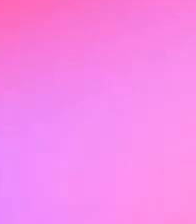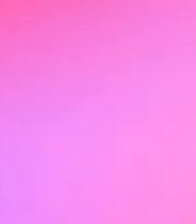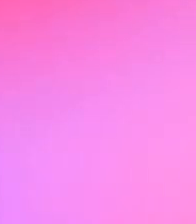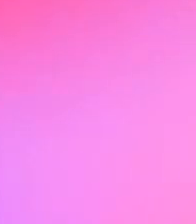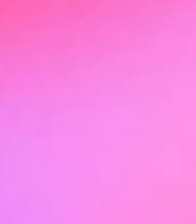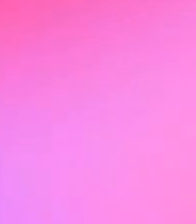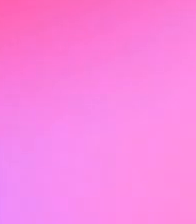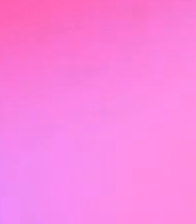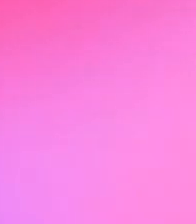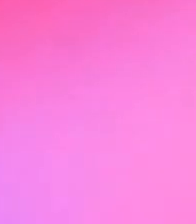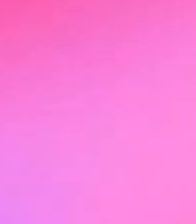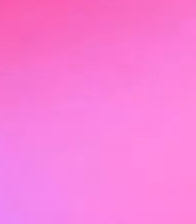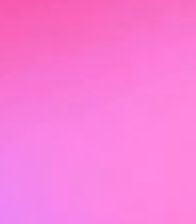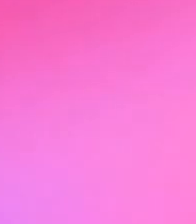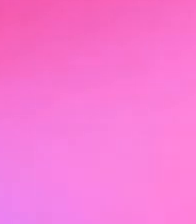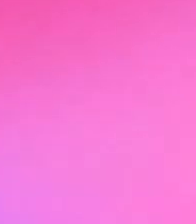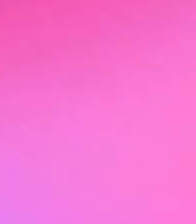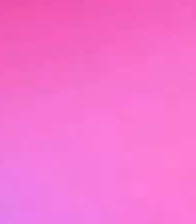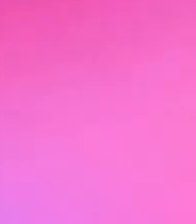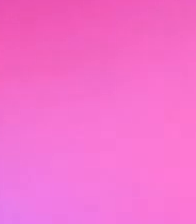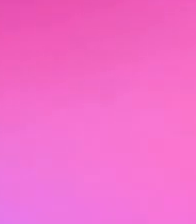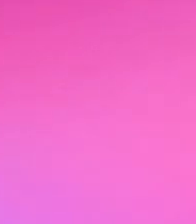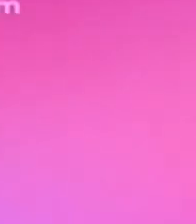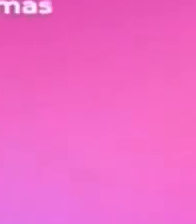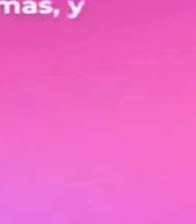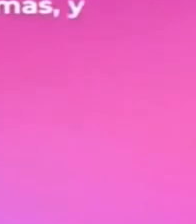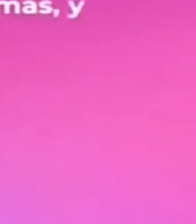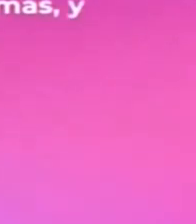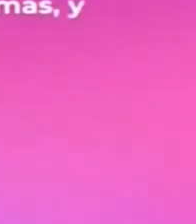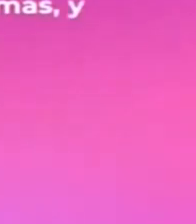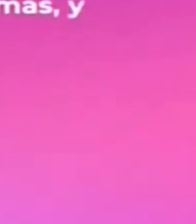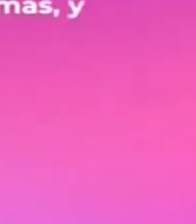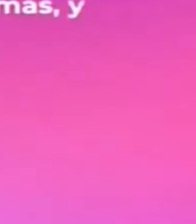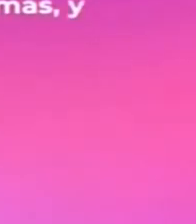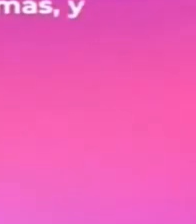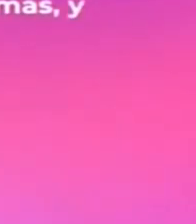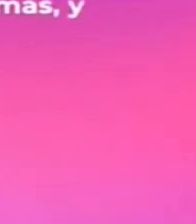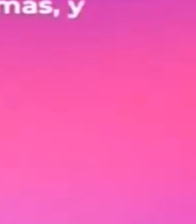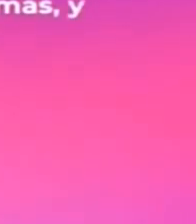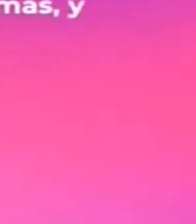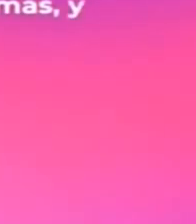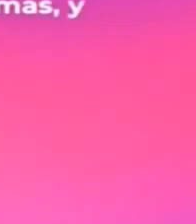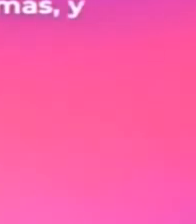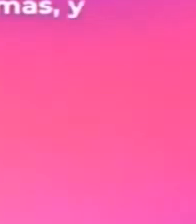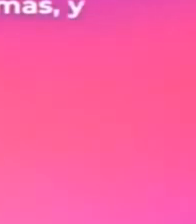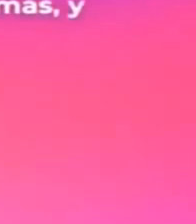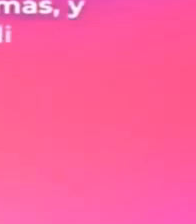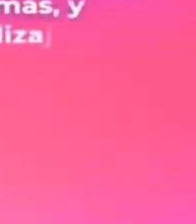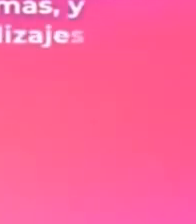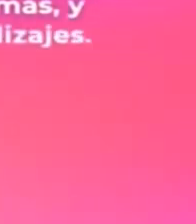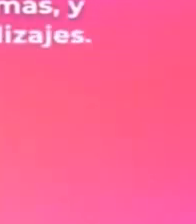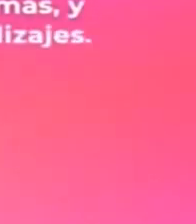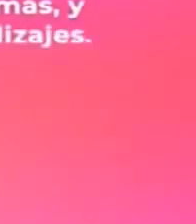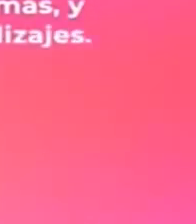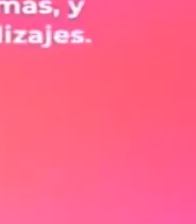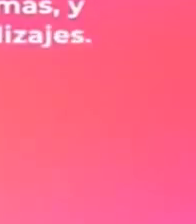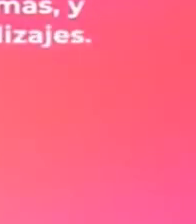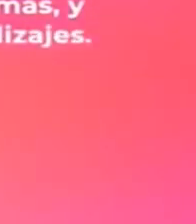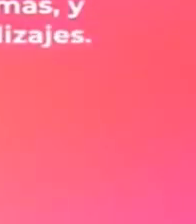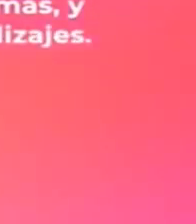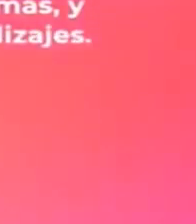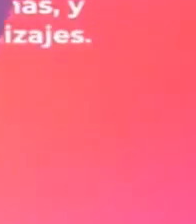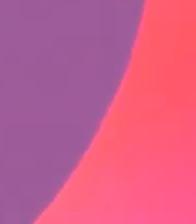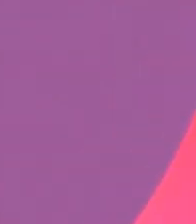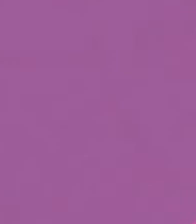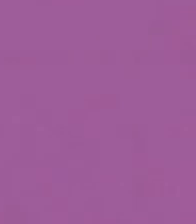aprendeencasa.cep.gov.mx, en donde podrás ver nuevamente los videos de los programas y además encontrarás actividades para fortalecer tus aprendizajes.